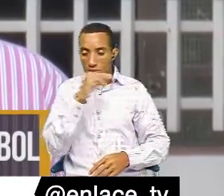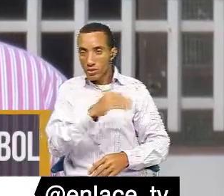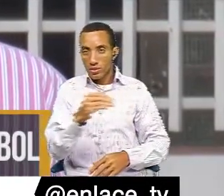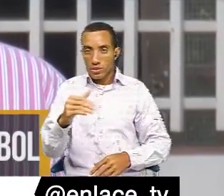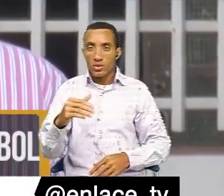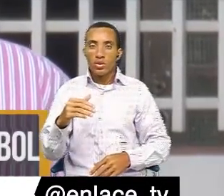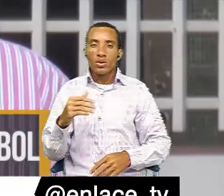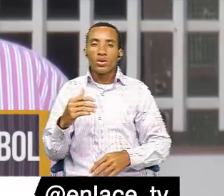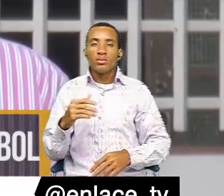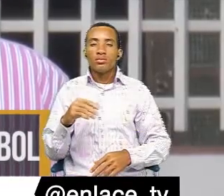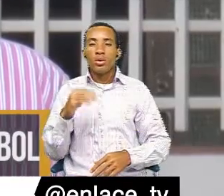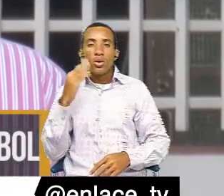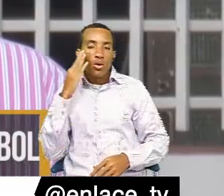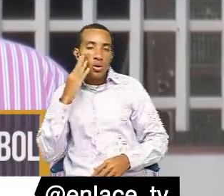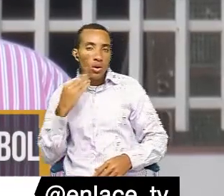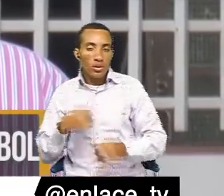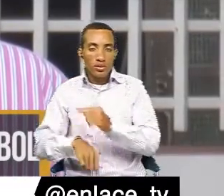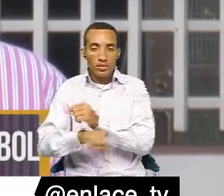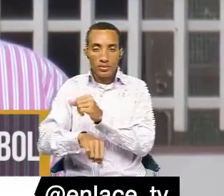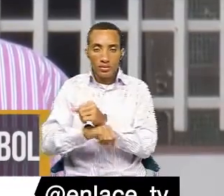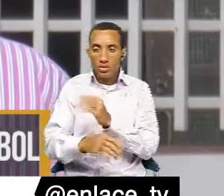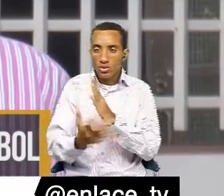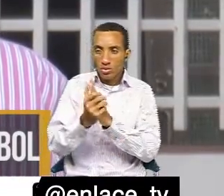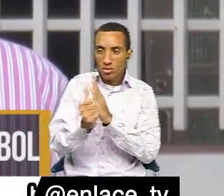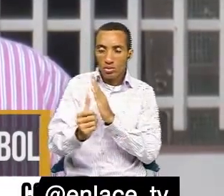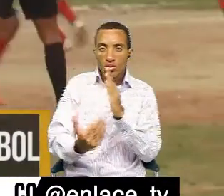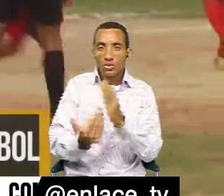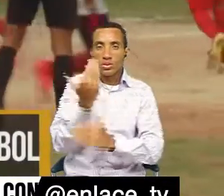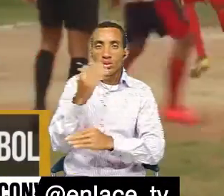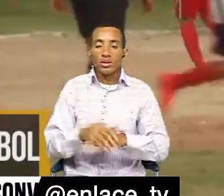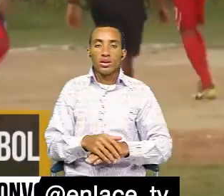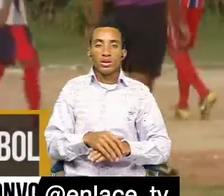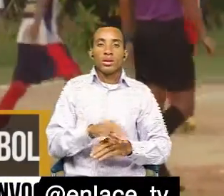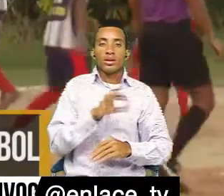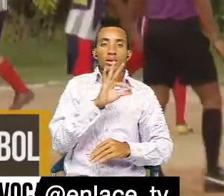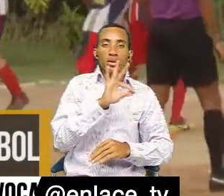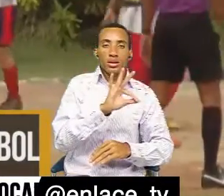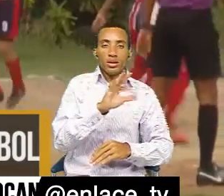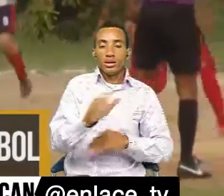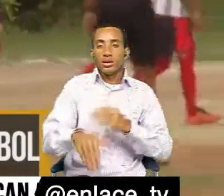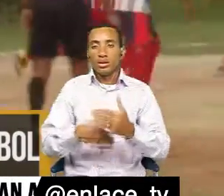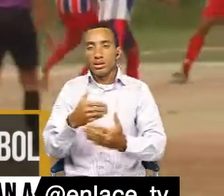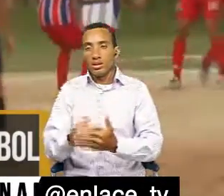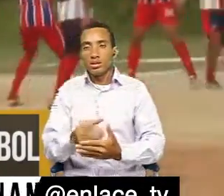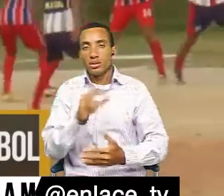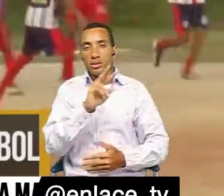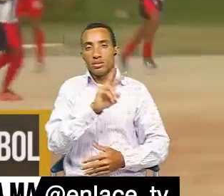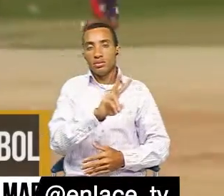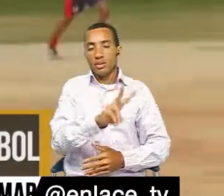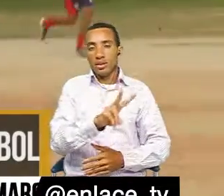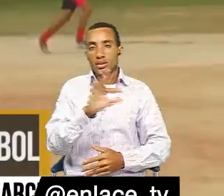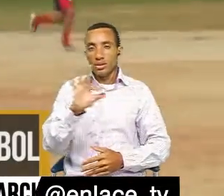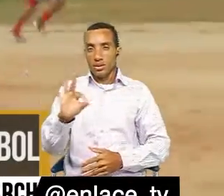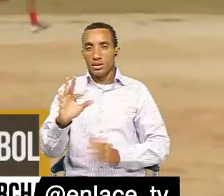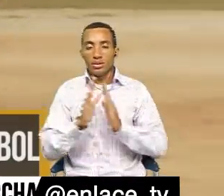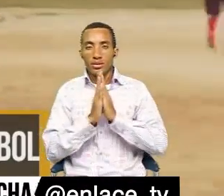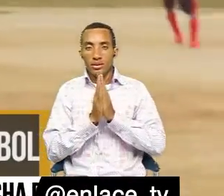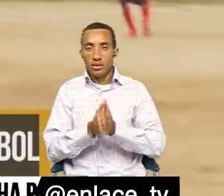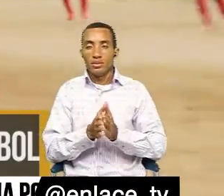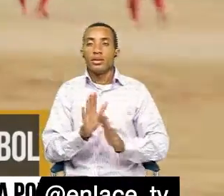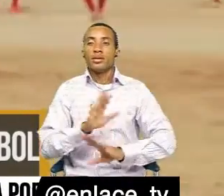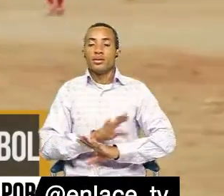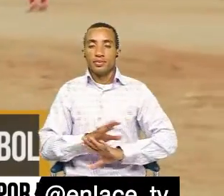Acero Matpollo Inderva, que se va a hacer del 3 al 23 de diciembre en la cancha de Parque Cincuentenario en Barrancabermeja. Ya pues están los equipos y ya